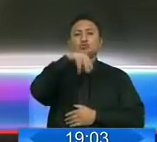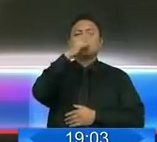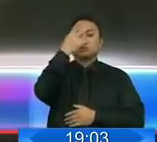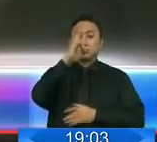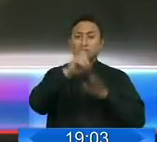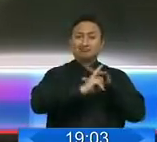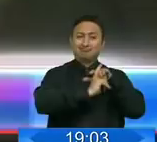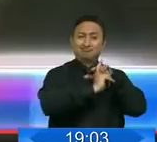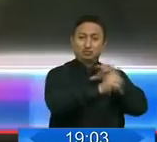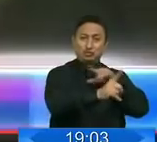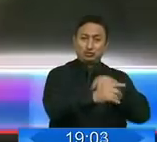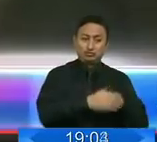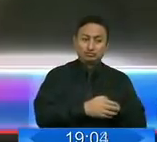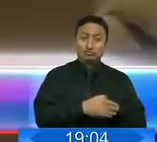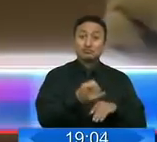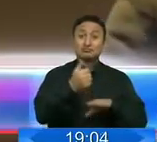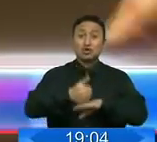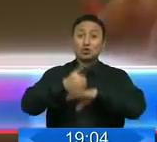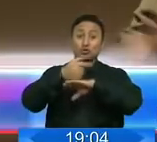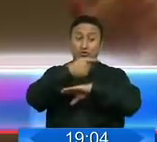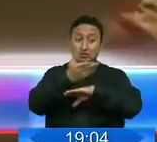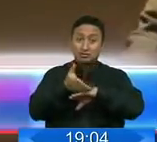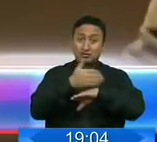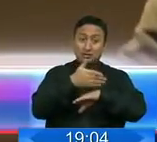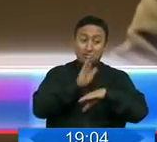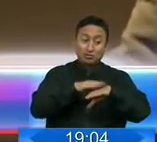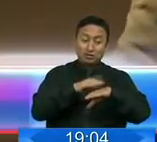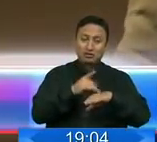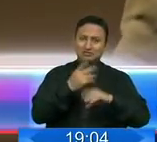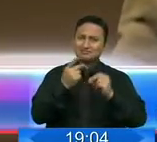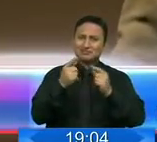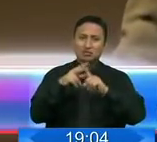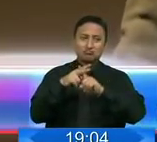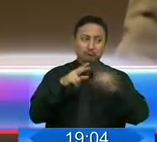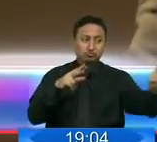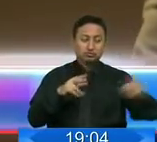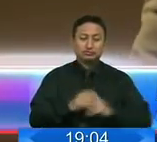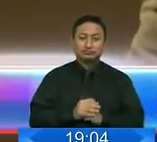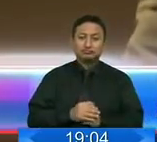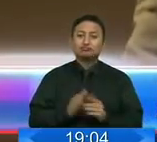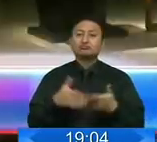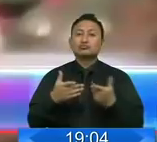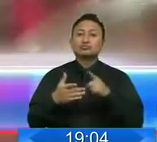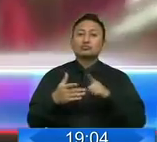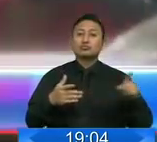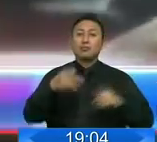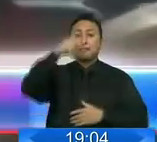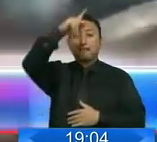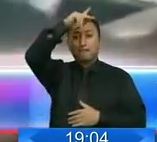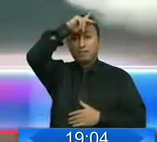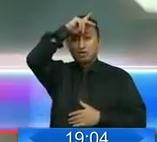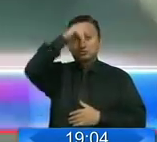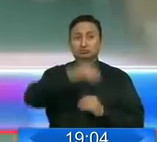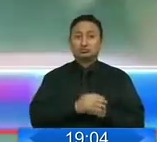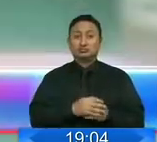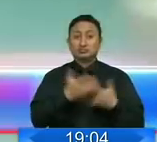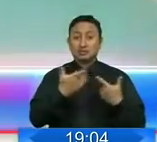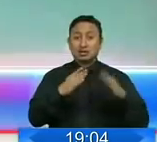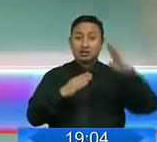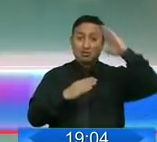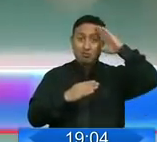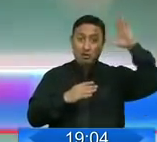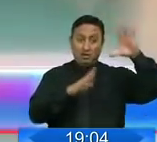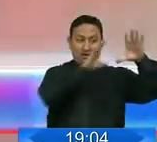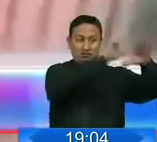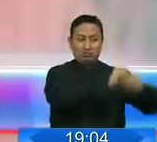autoridades, había sido alertado del operativo y González abandonó el país. Su destino fue Perú. Allí fue detenido por las autoridades de ese país